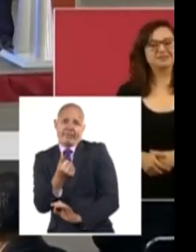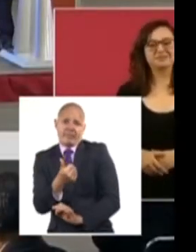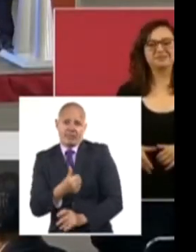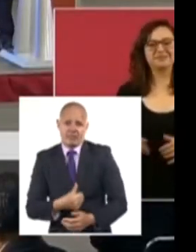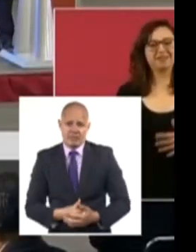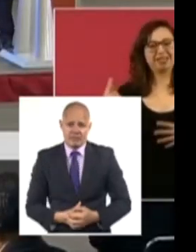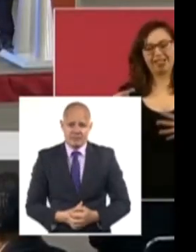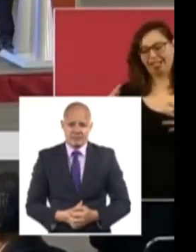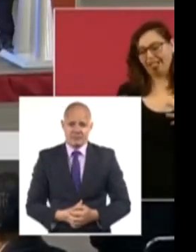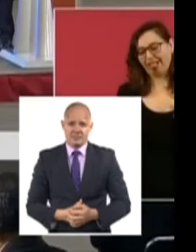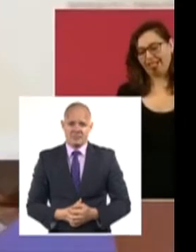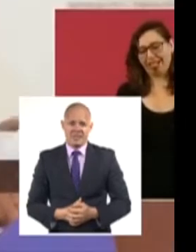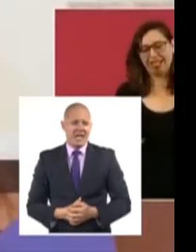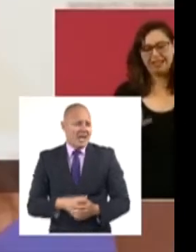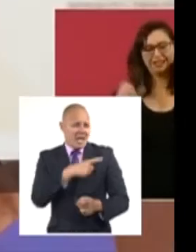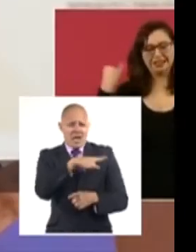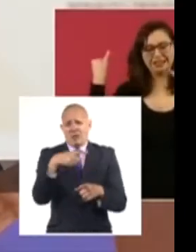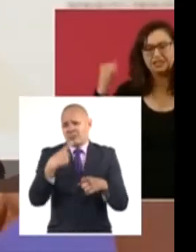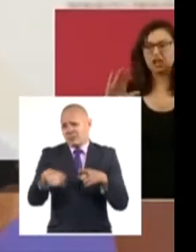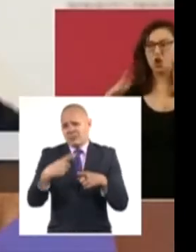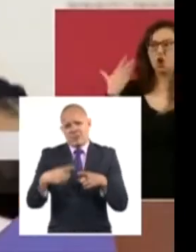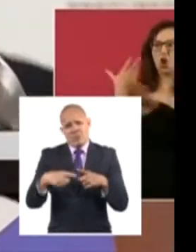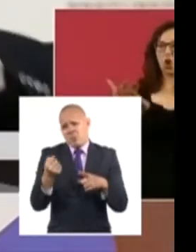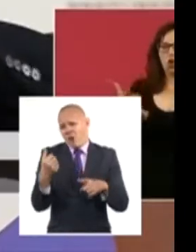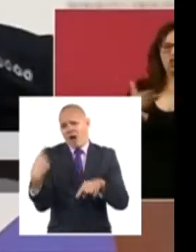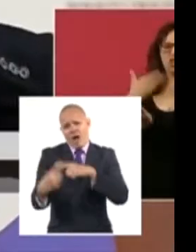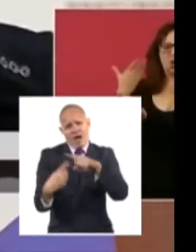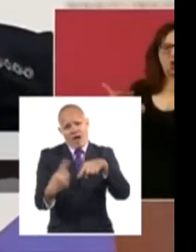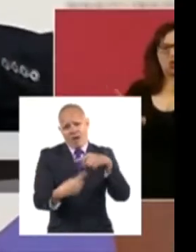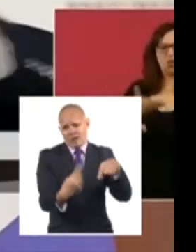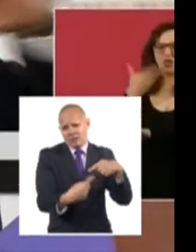etcétera etcétera etcétera pero